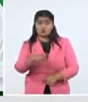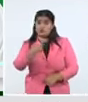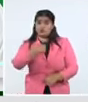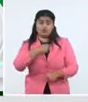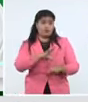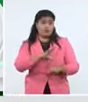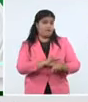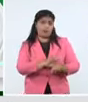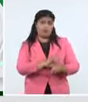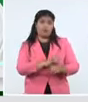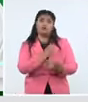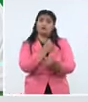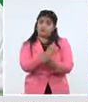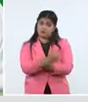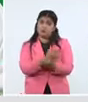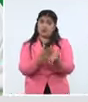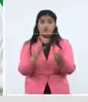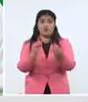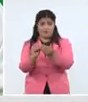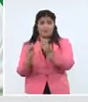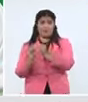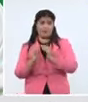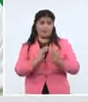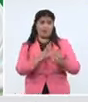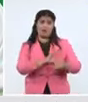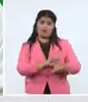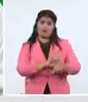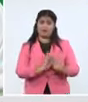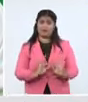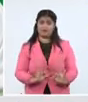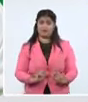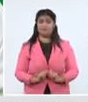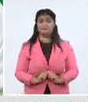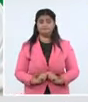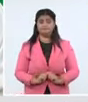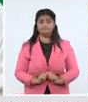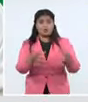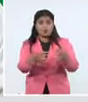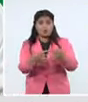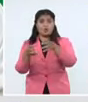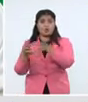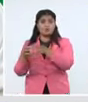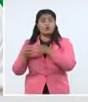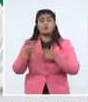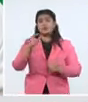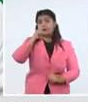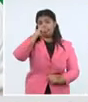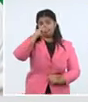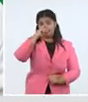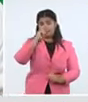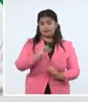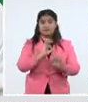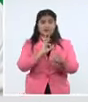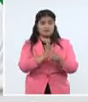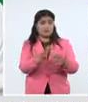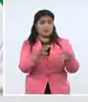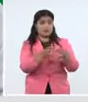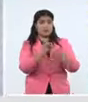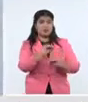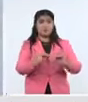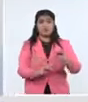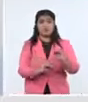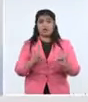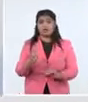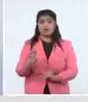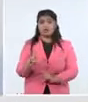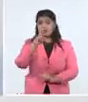asintomáticos. Por grupos de edades, vamos a ver los menores de 20 años con una reducción